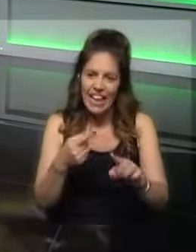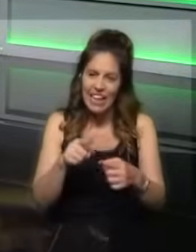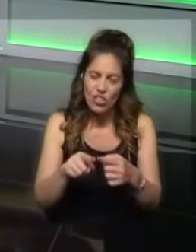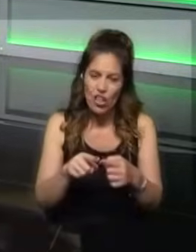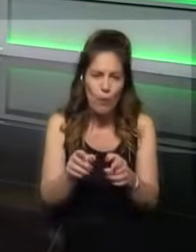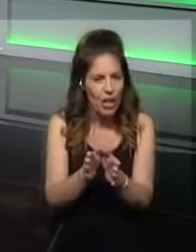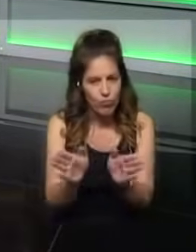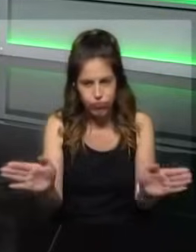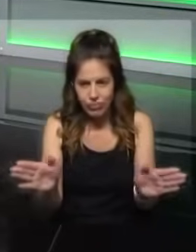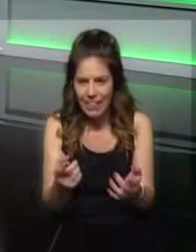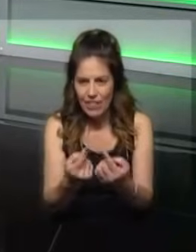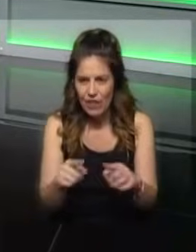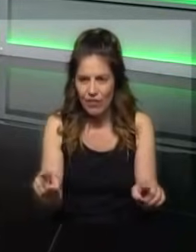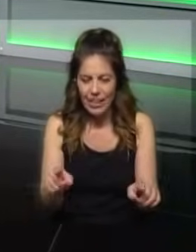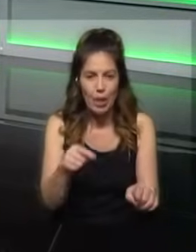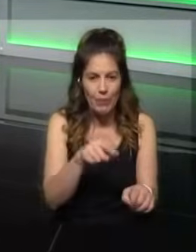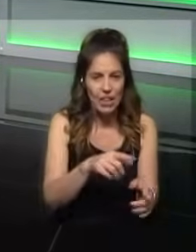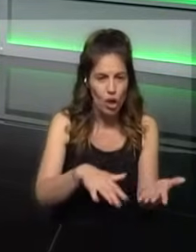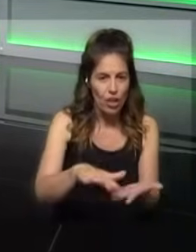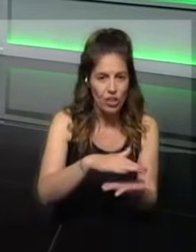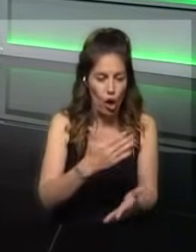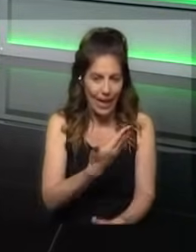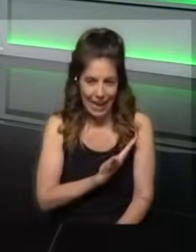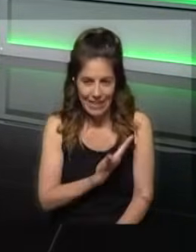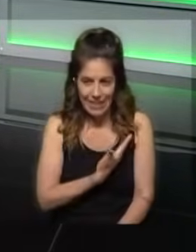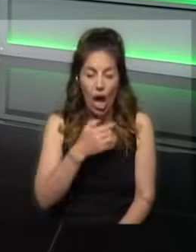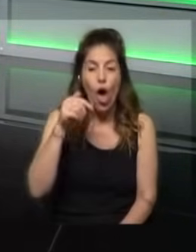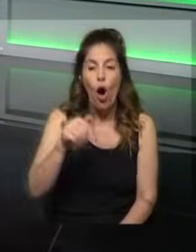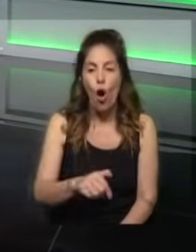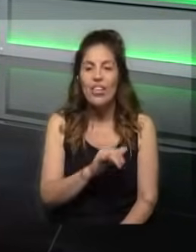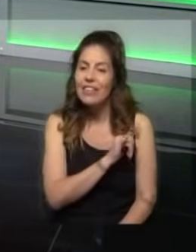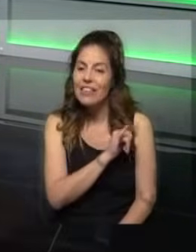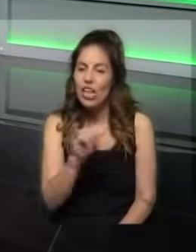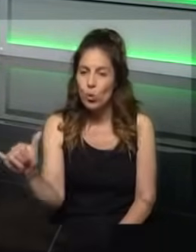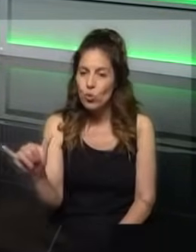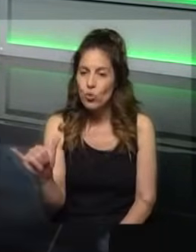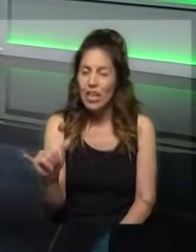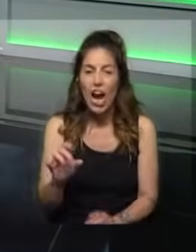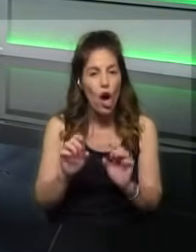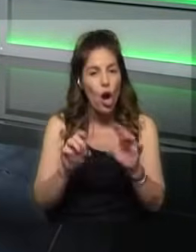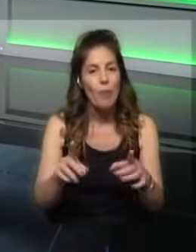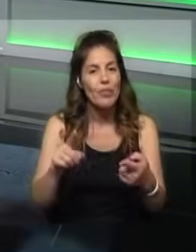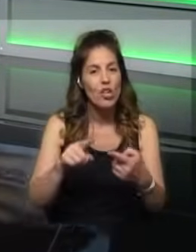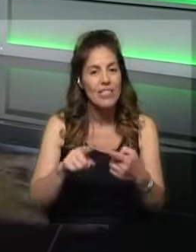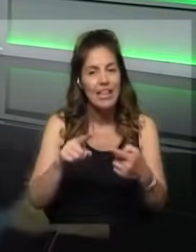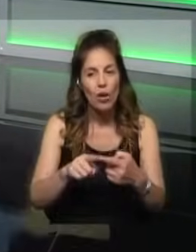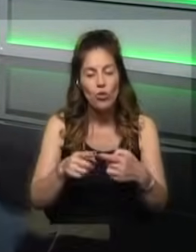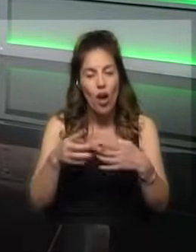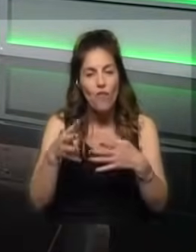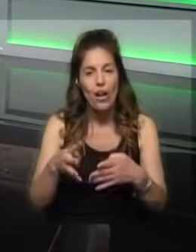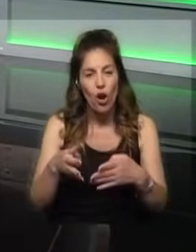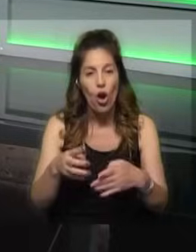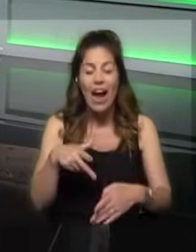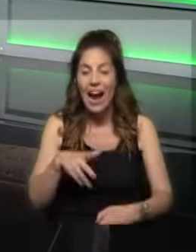corriendo en paralelo mientras esto ocurre en gaza hoy Igualmente hubo denuncias de un rompimiento de ese alto al fuego tanto por parte de